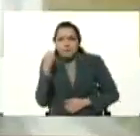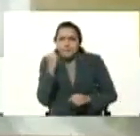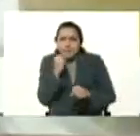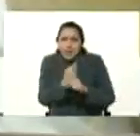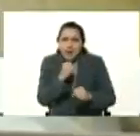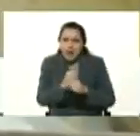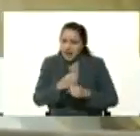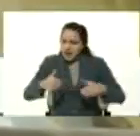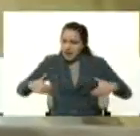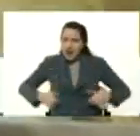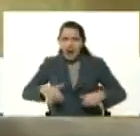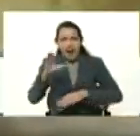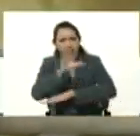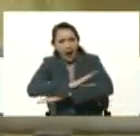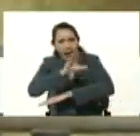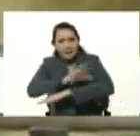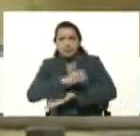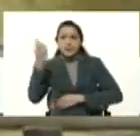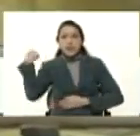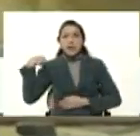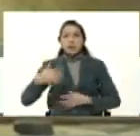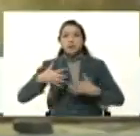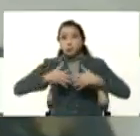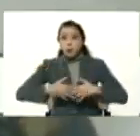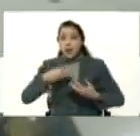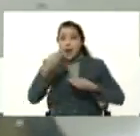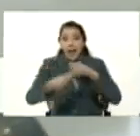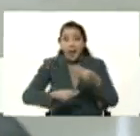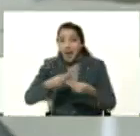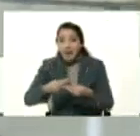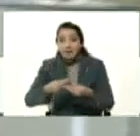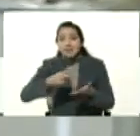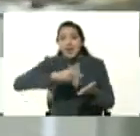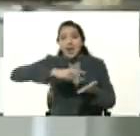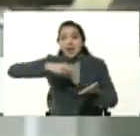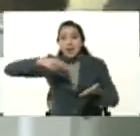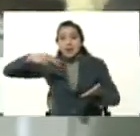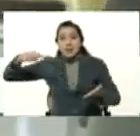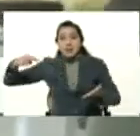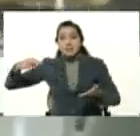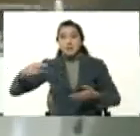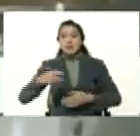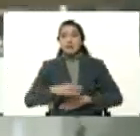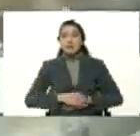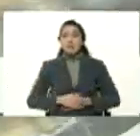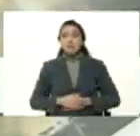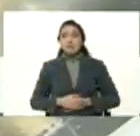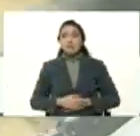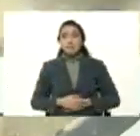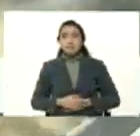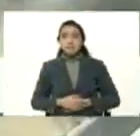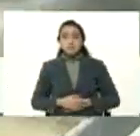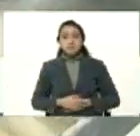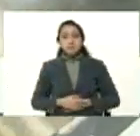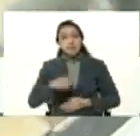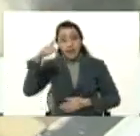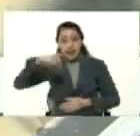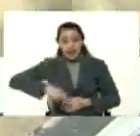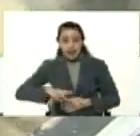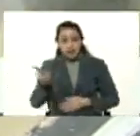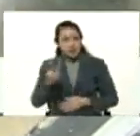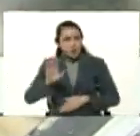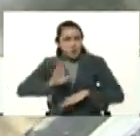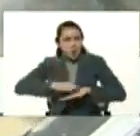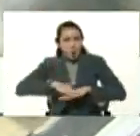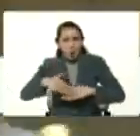las capacidades de esta, de la elaboración, de la producción del rubro pasta en el país,